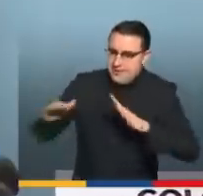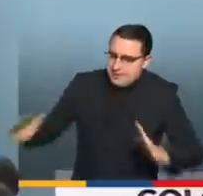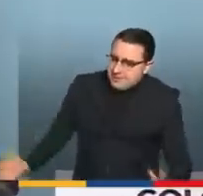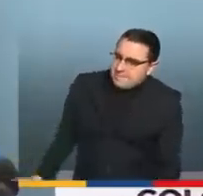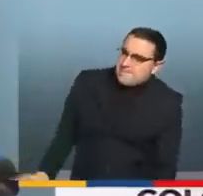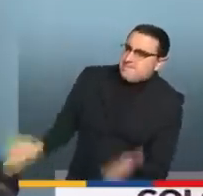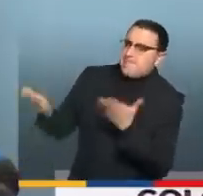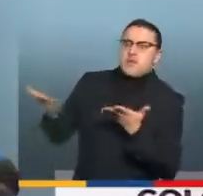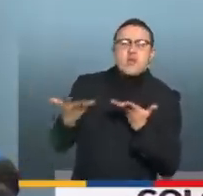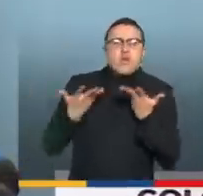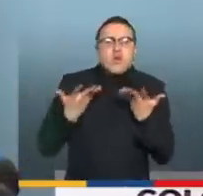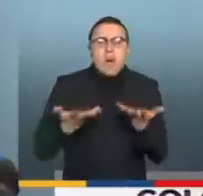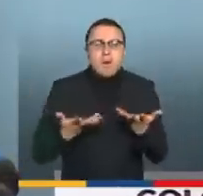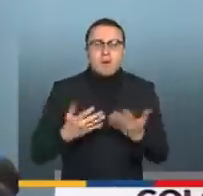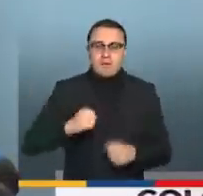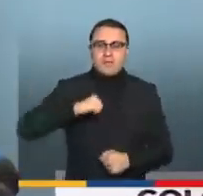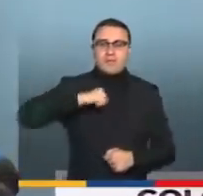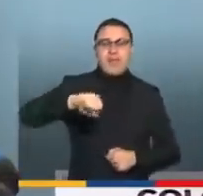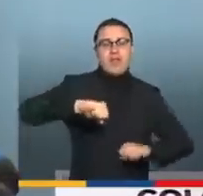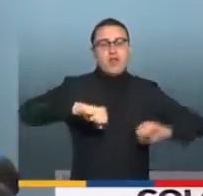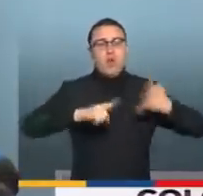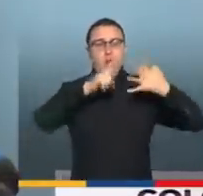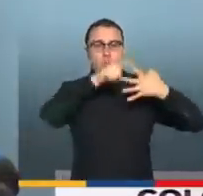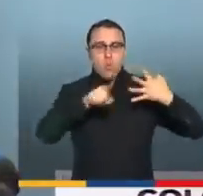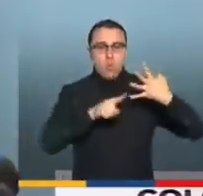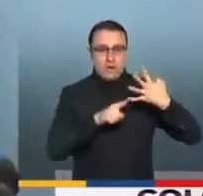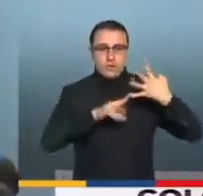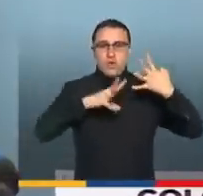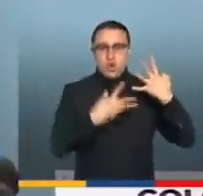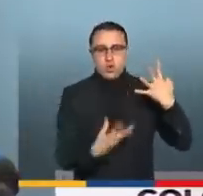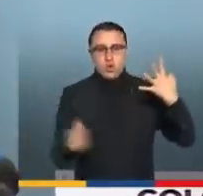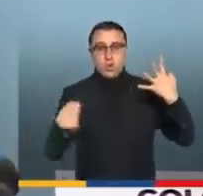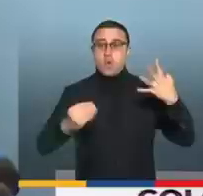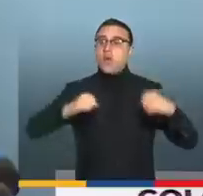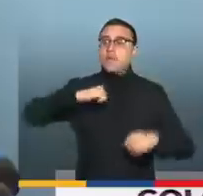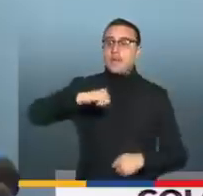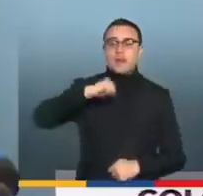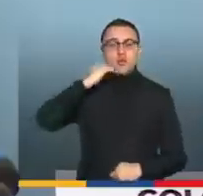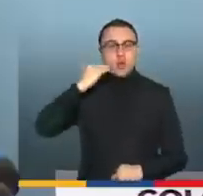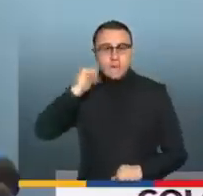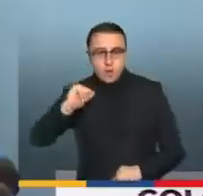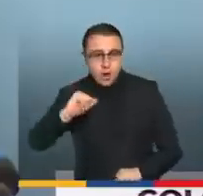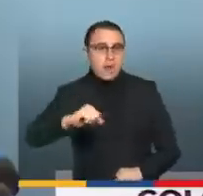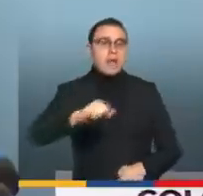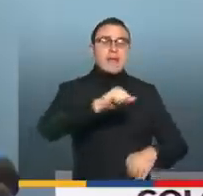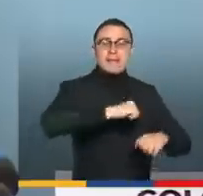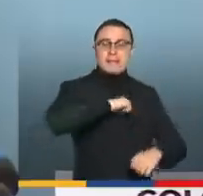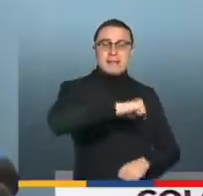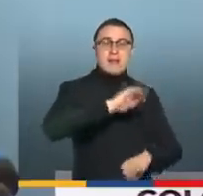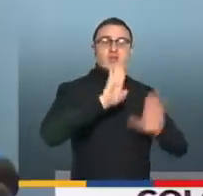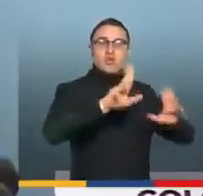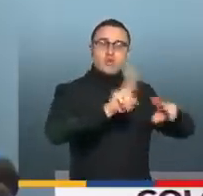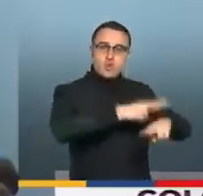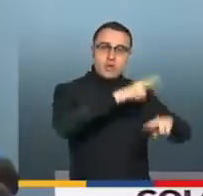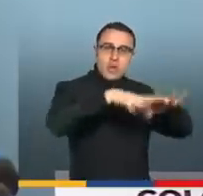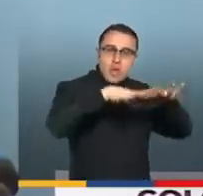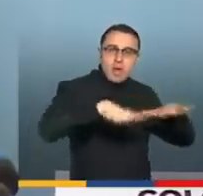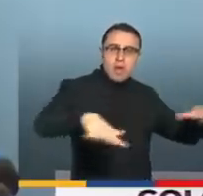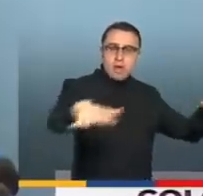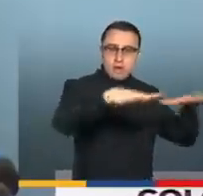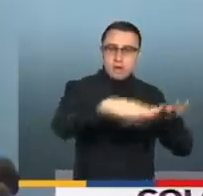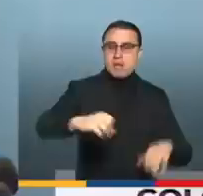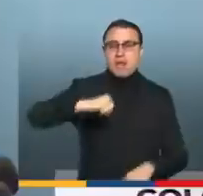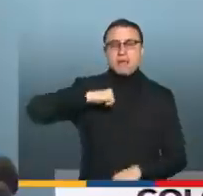los derechos de cuarta generación, los derechos de la mujer, los derechos de la naturaleza, los